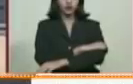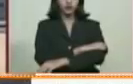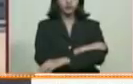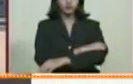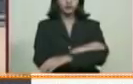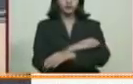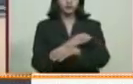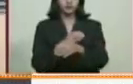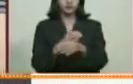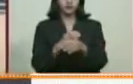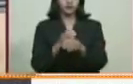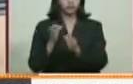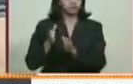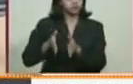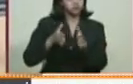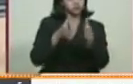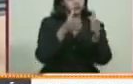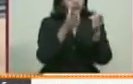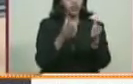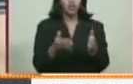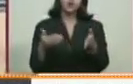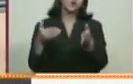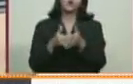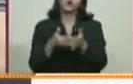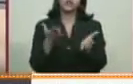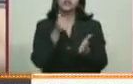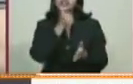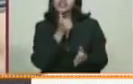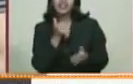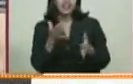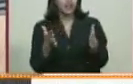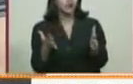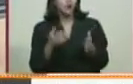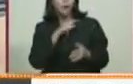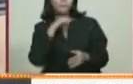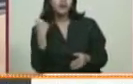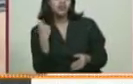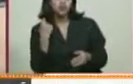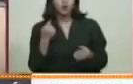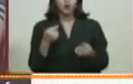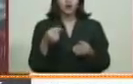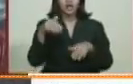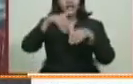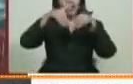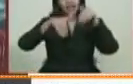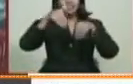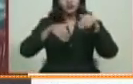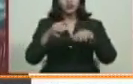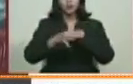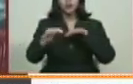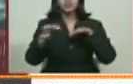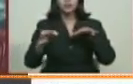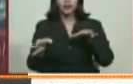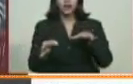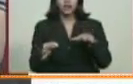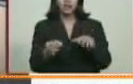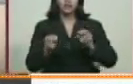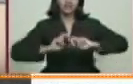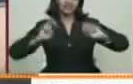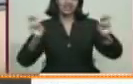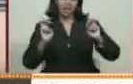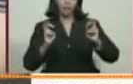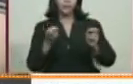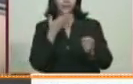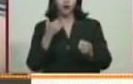que aceptó pues la regla de juego de quién ganó o perdió en las elecciones municipales, se fueron por la llamada salida? Y